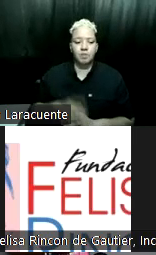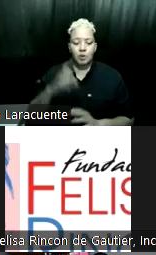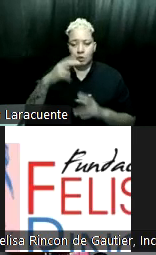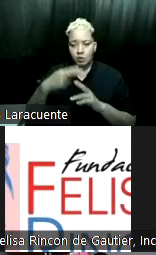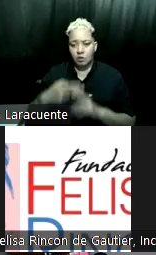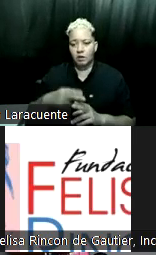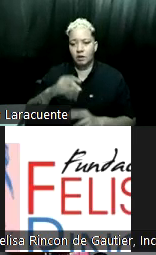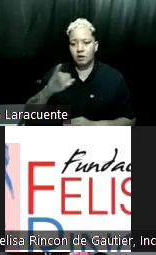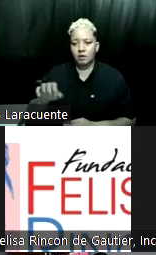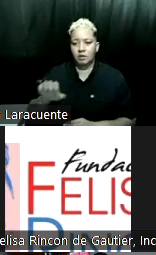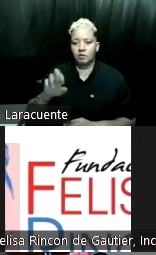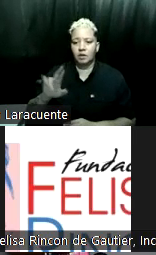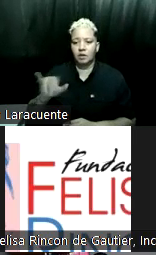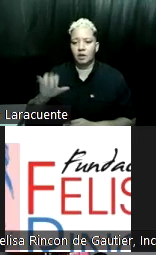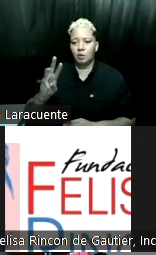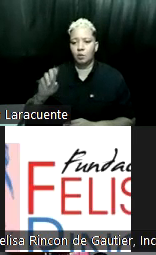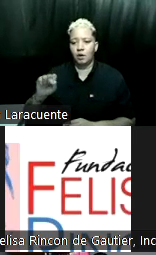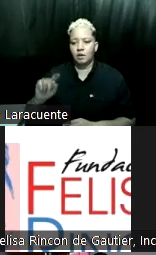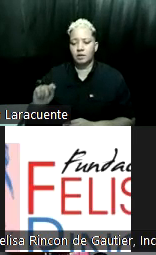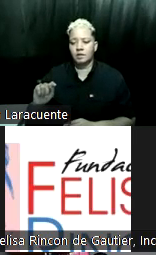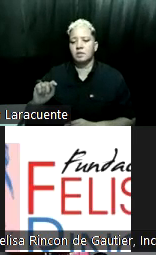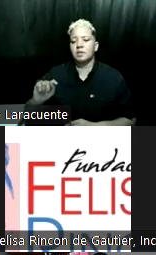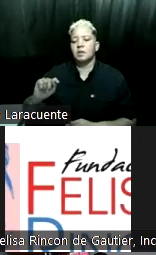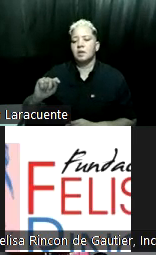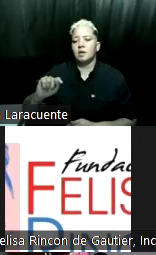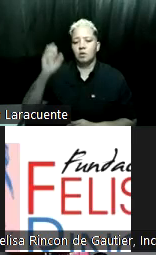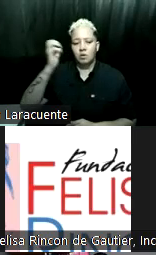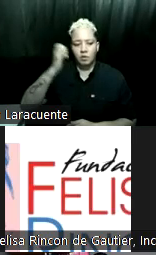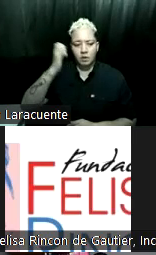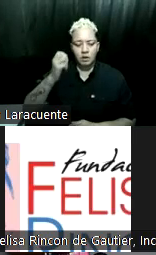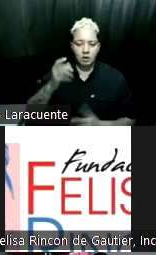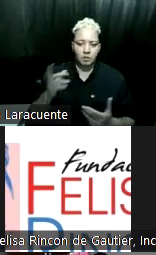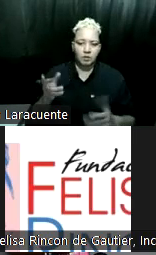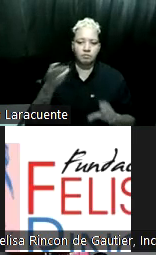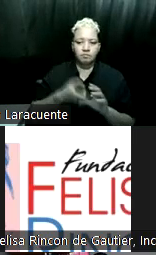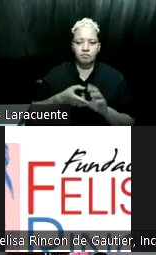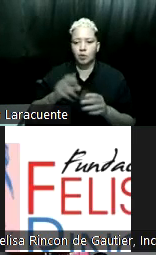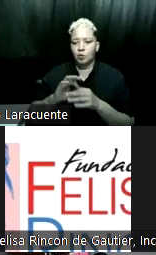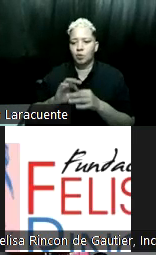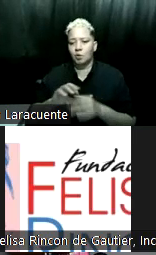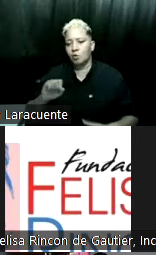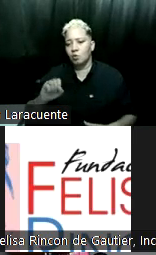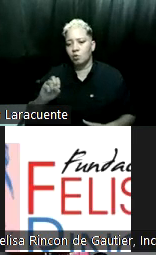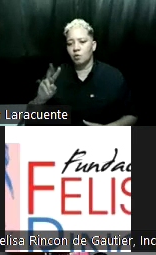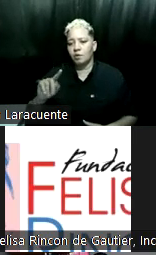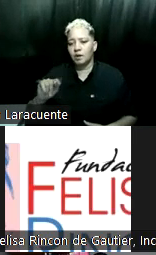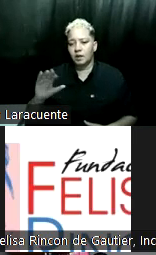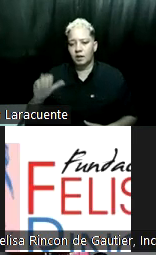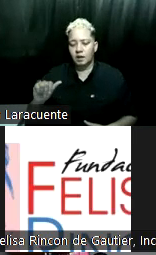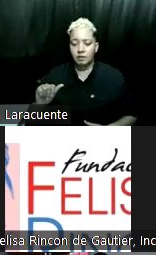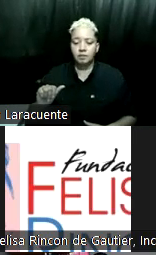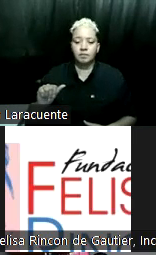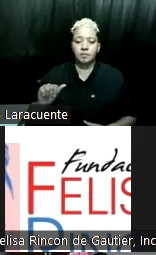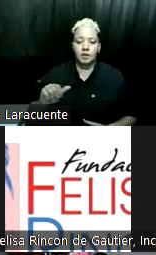Jerry West europeo. Encabezó el equipo de la Unión Soviética, campeón de Mundo Básquet